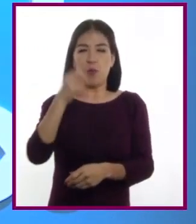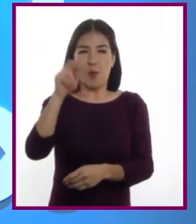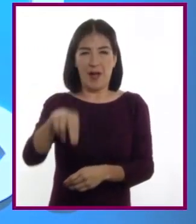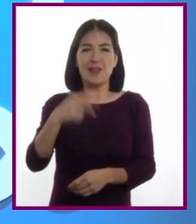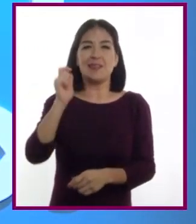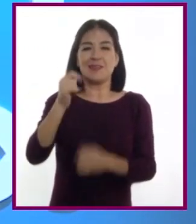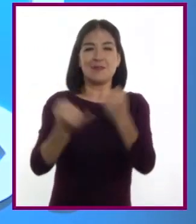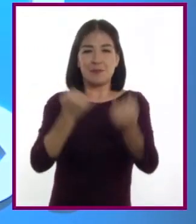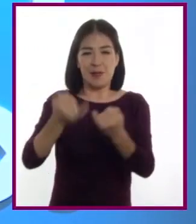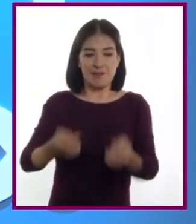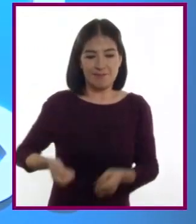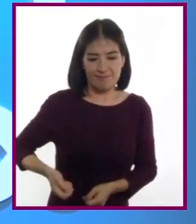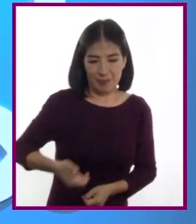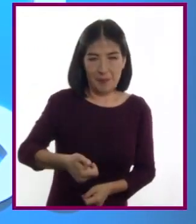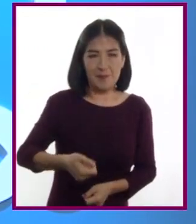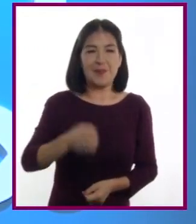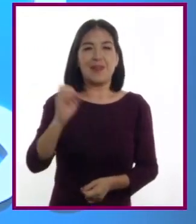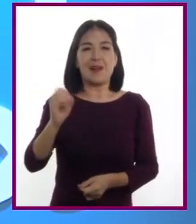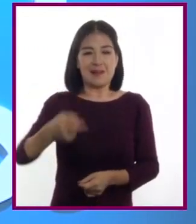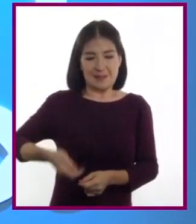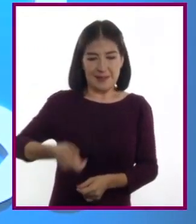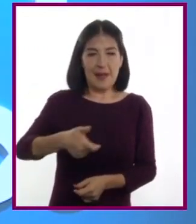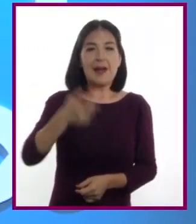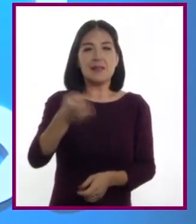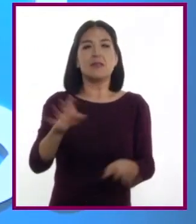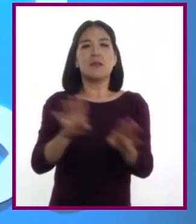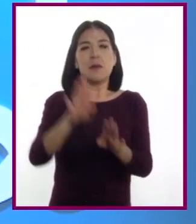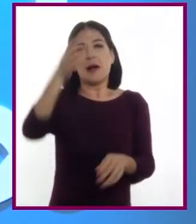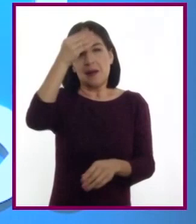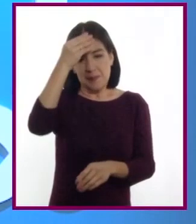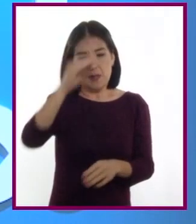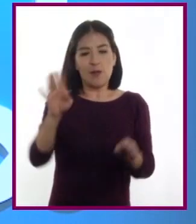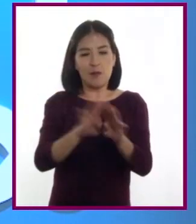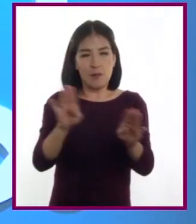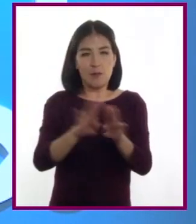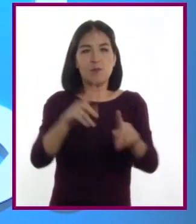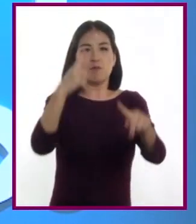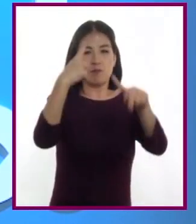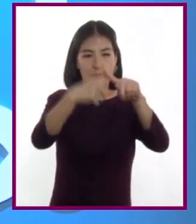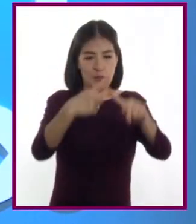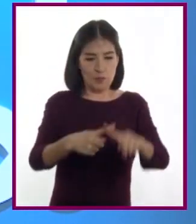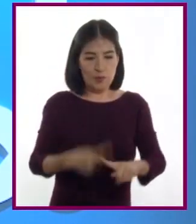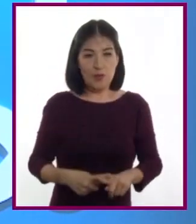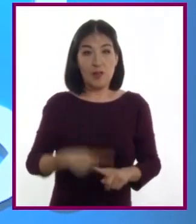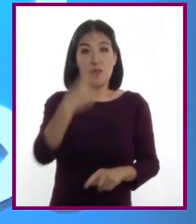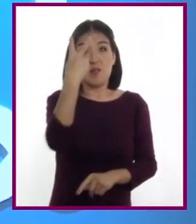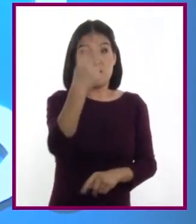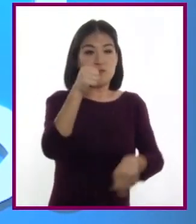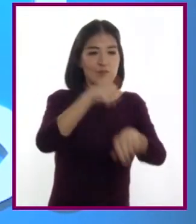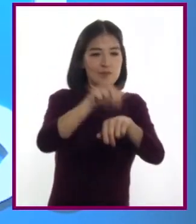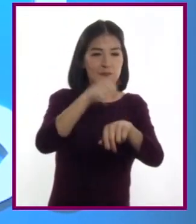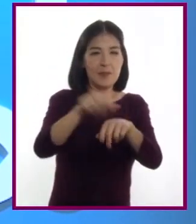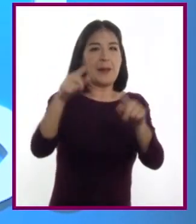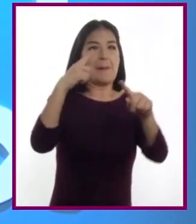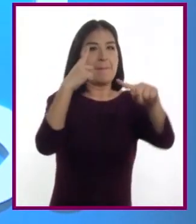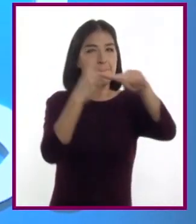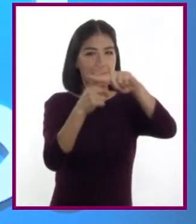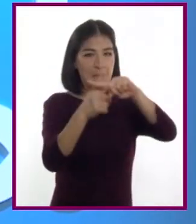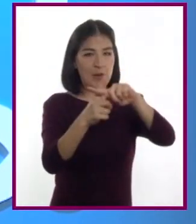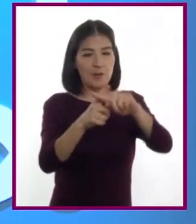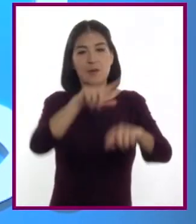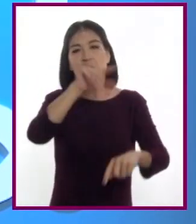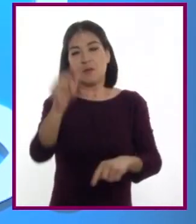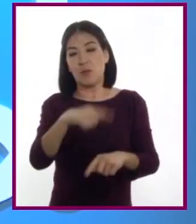canicas con sus amigas y amigos. Y también aprendieron el resultado de multiplicar dos números positivos y de multiplicar un